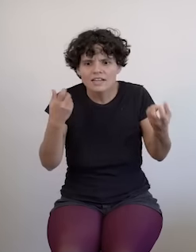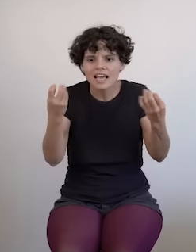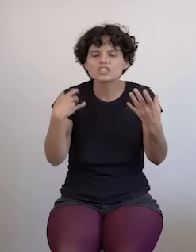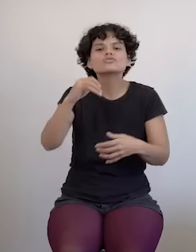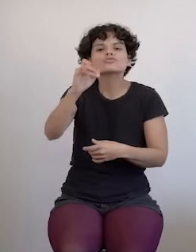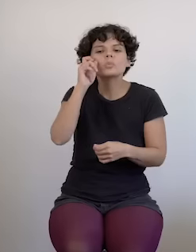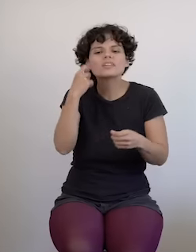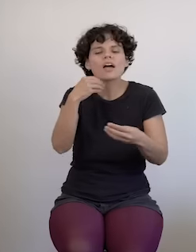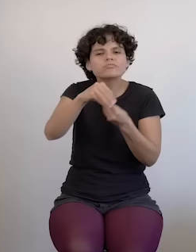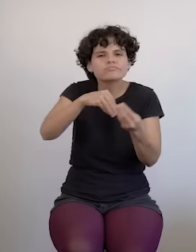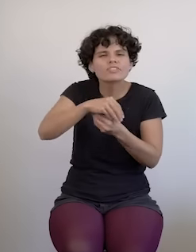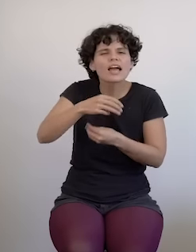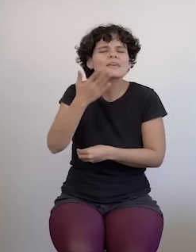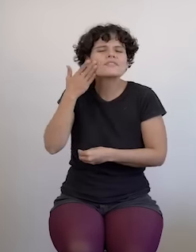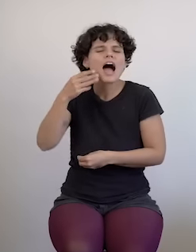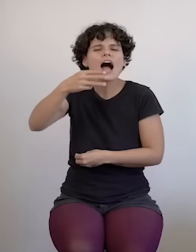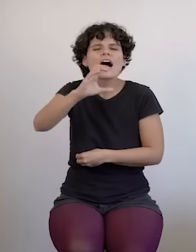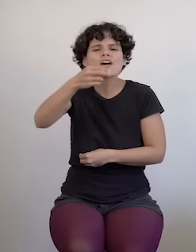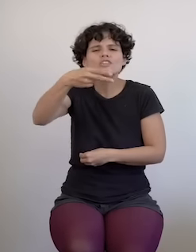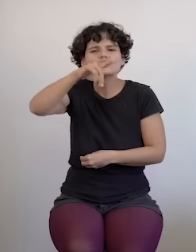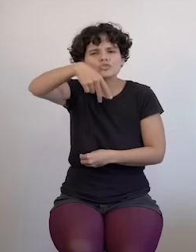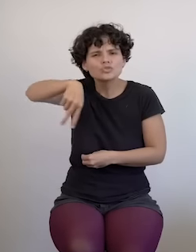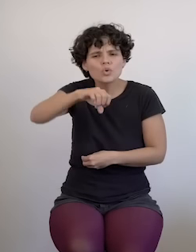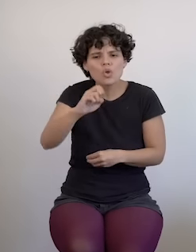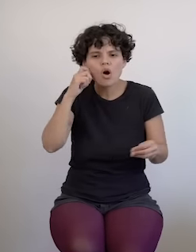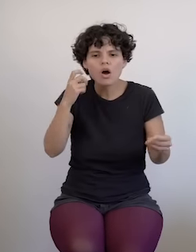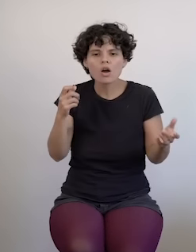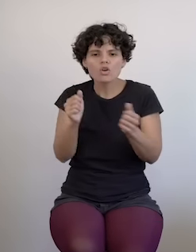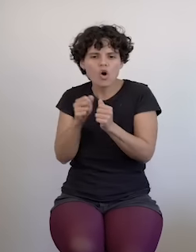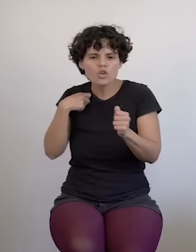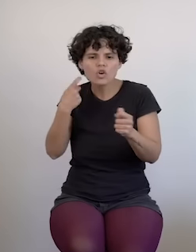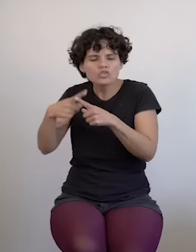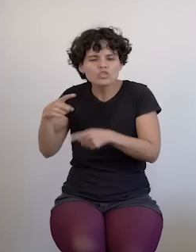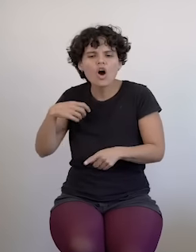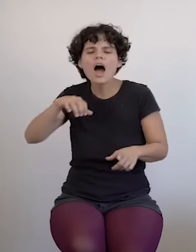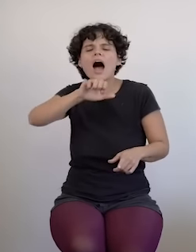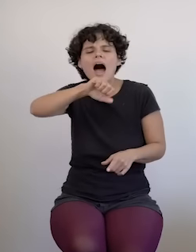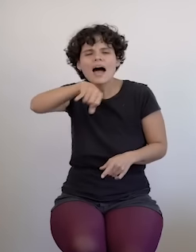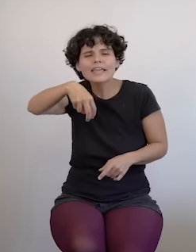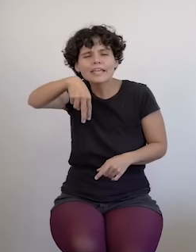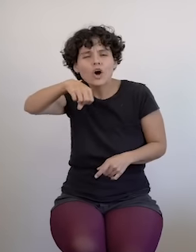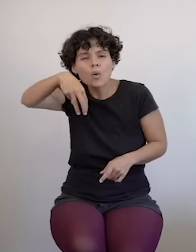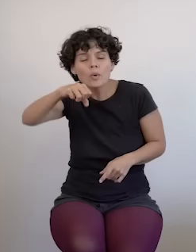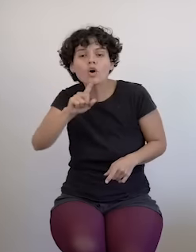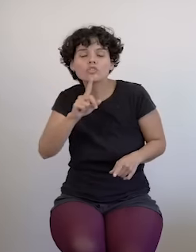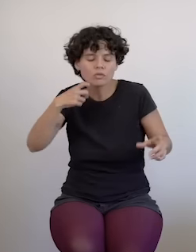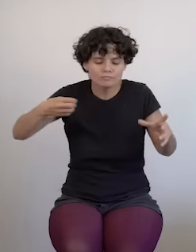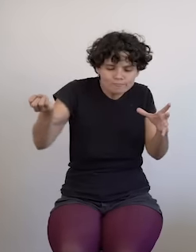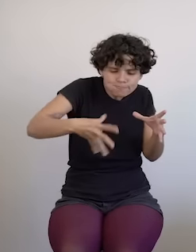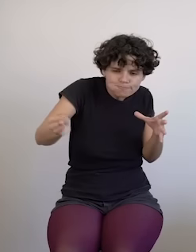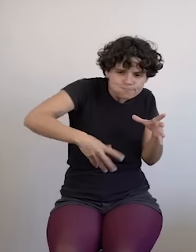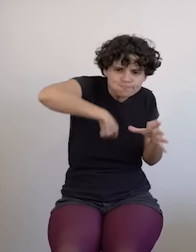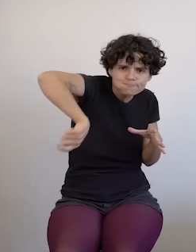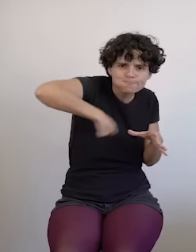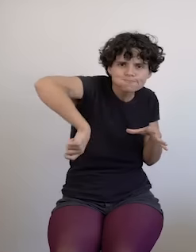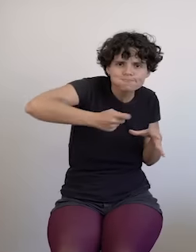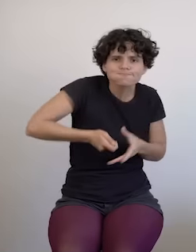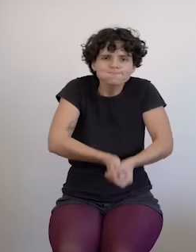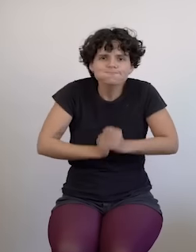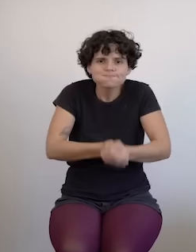No, le echáis chuño, la envolví en chuño. Ajinomoto. Ajinomoto ya. Ají. La echáis a la que